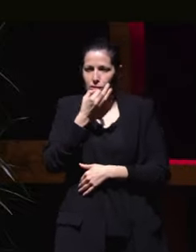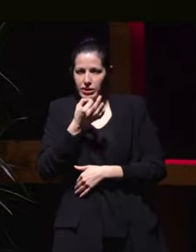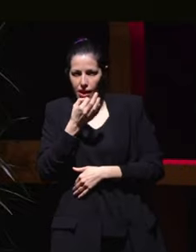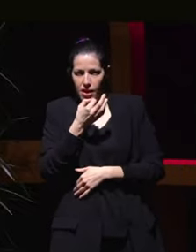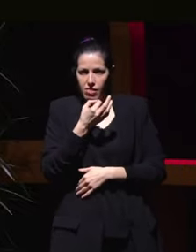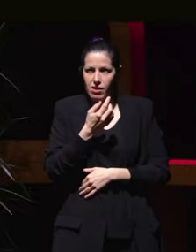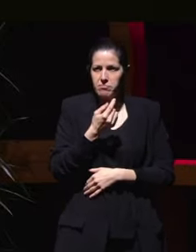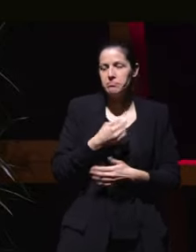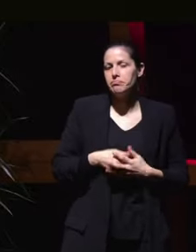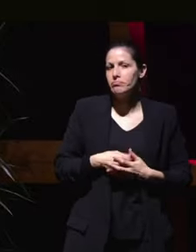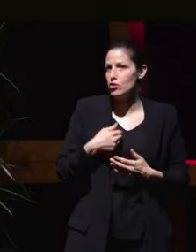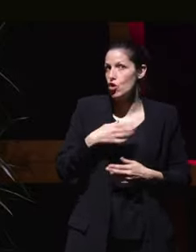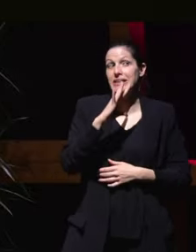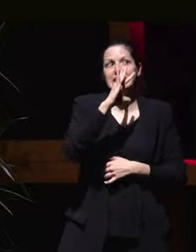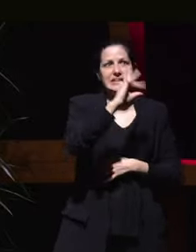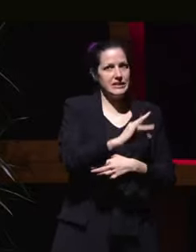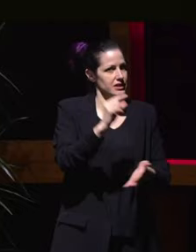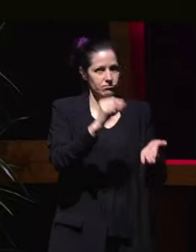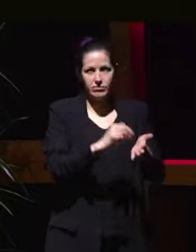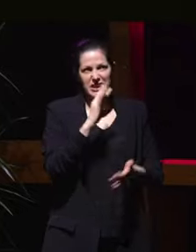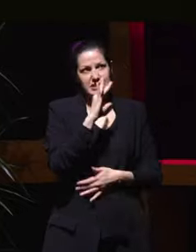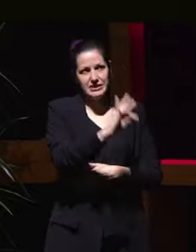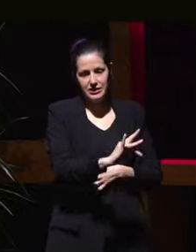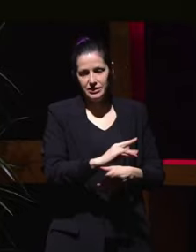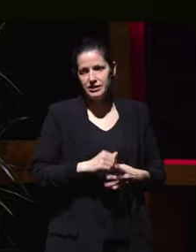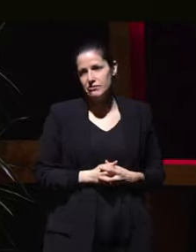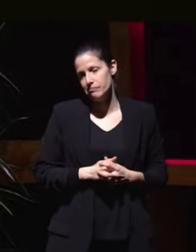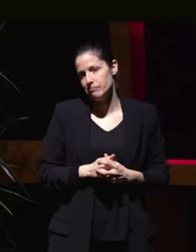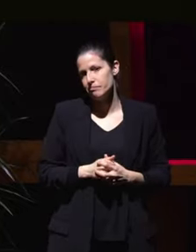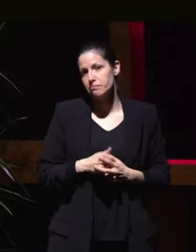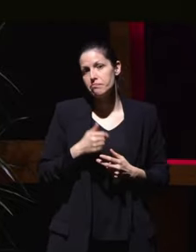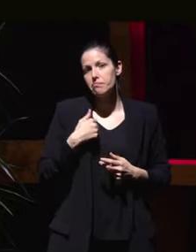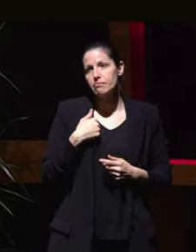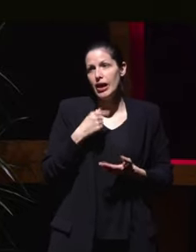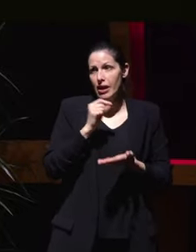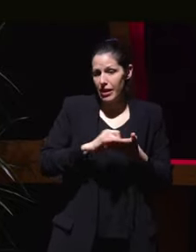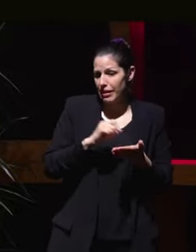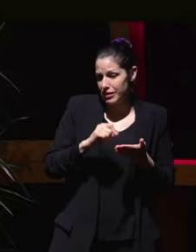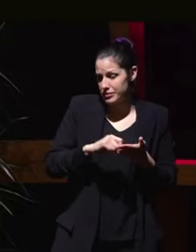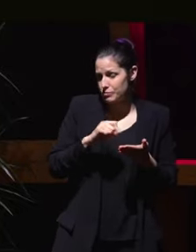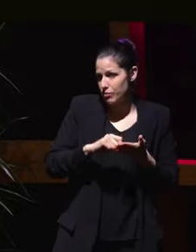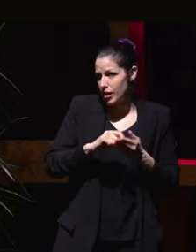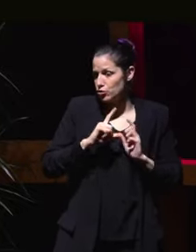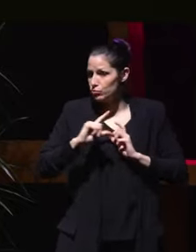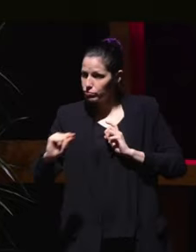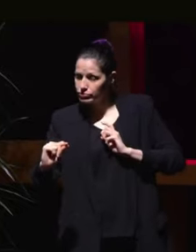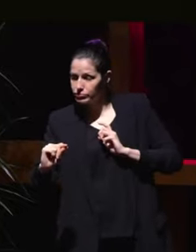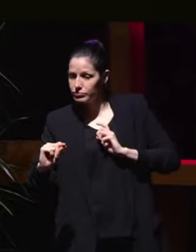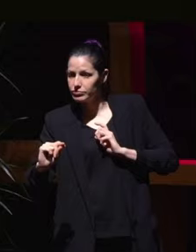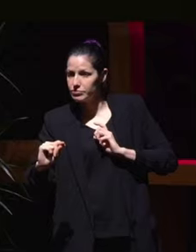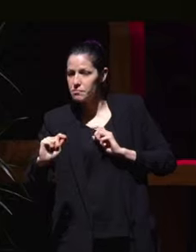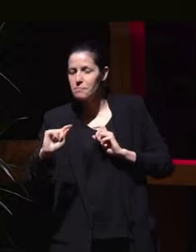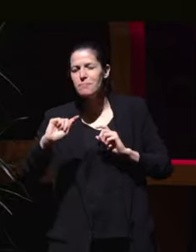que sí, un momento, pero también puedo decir que cuando saí del despacho de Paco, lo primero